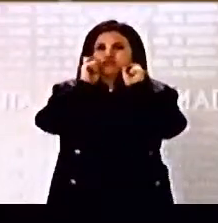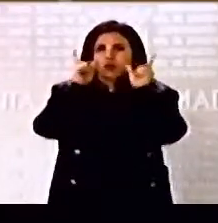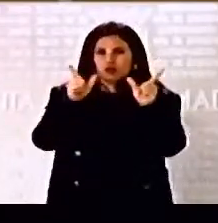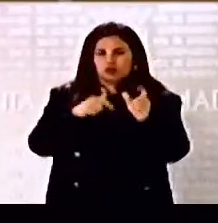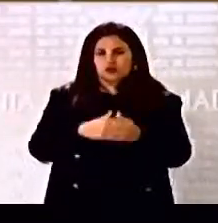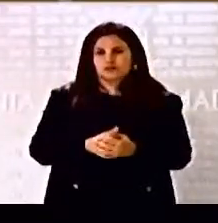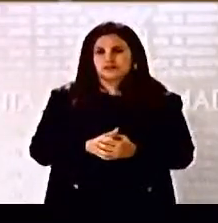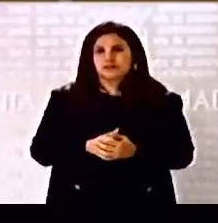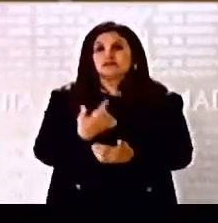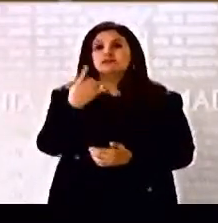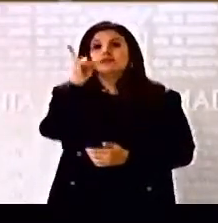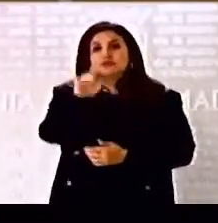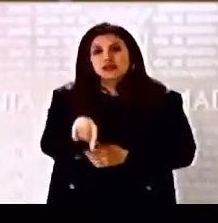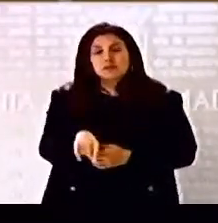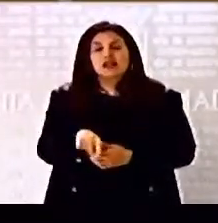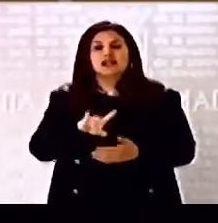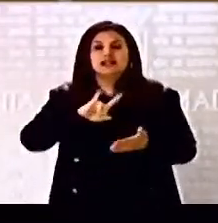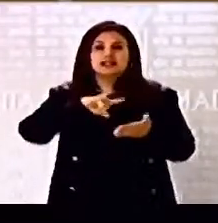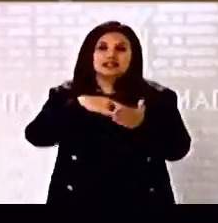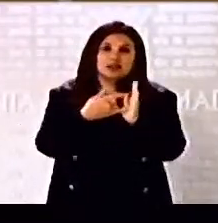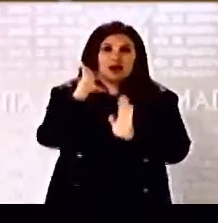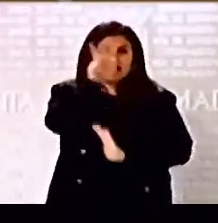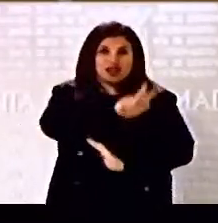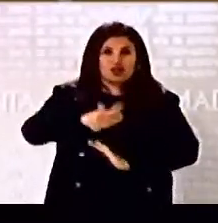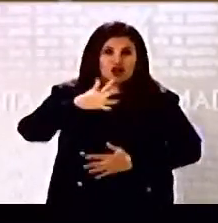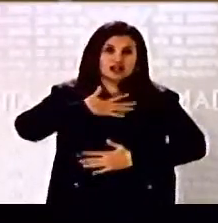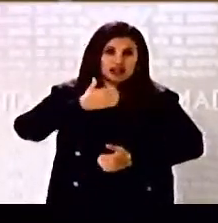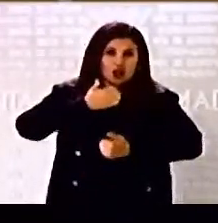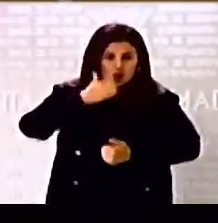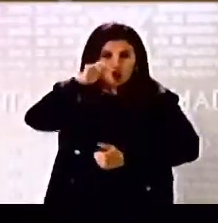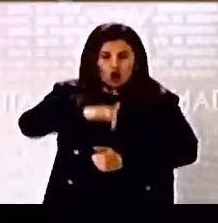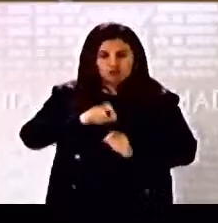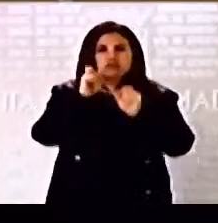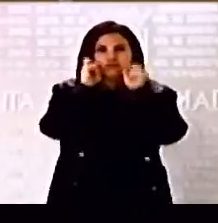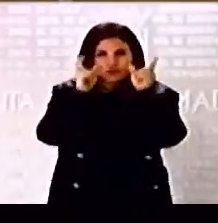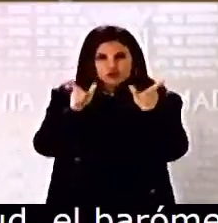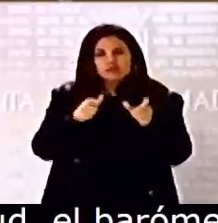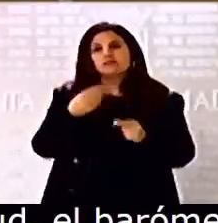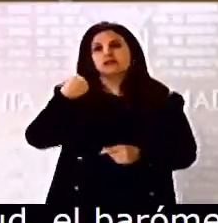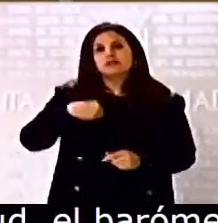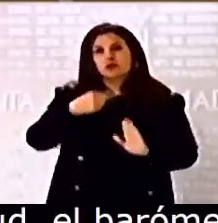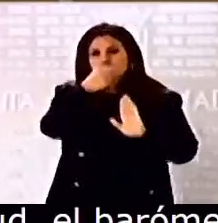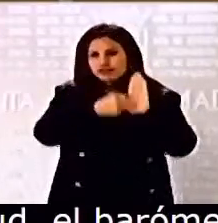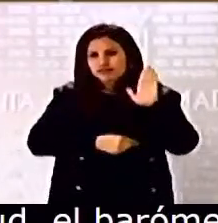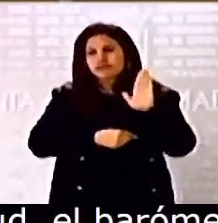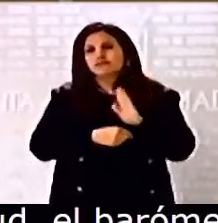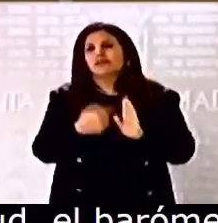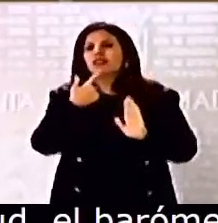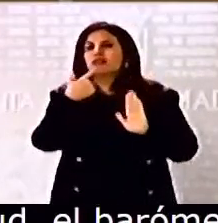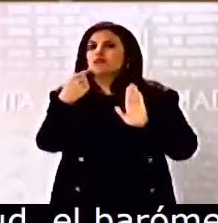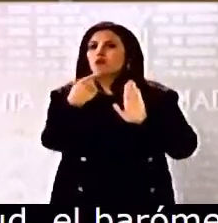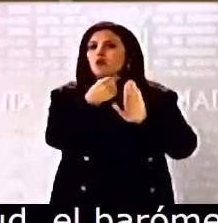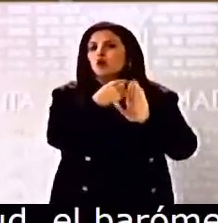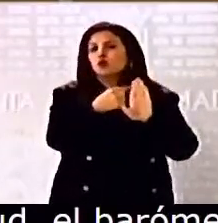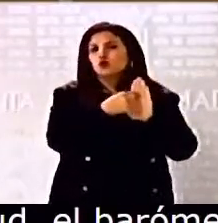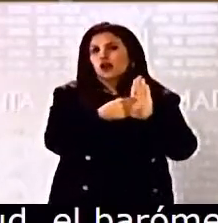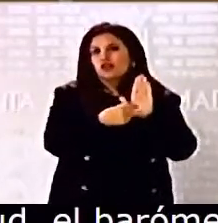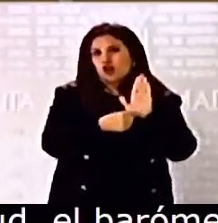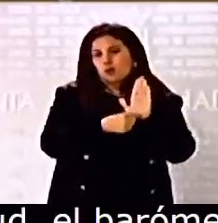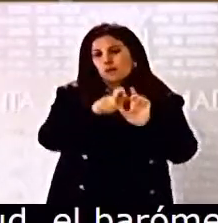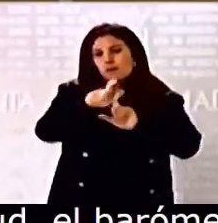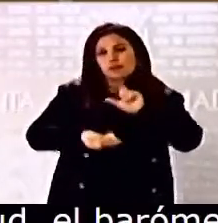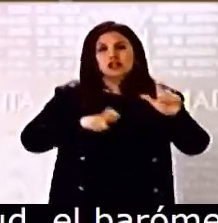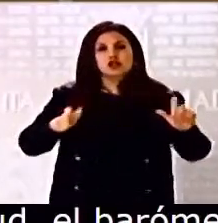Sanitario del Sistema Nacional de Salud, el barómetro sanitario en el cual se establece la puntuación que los extremeños